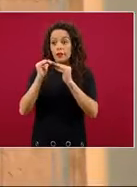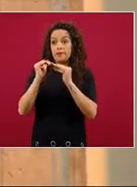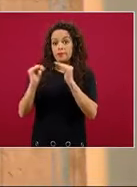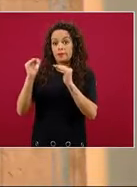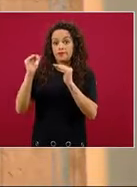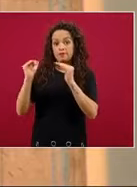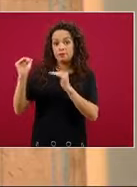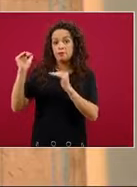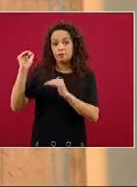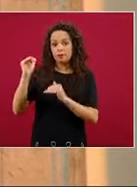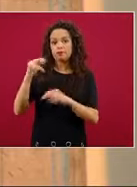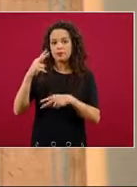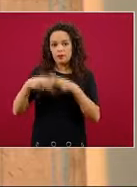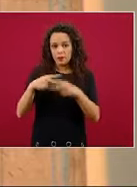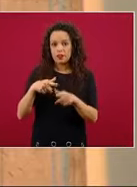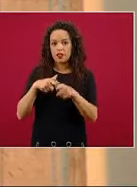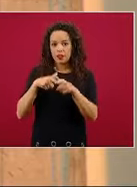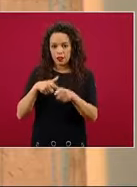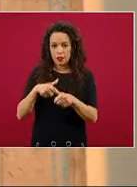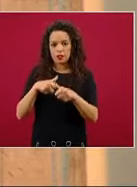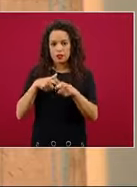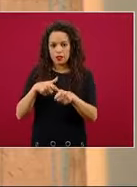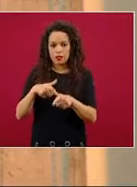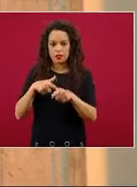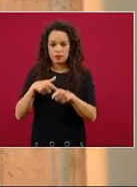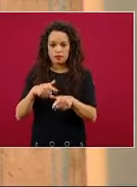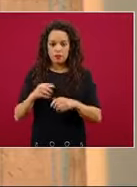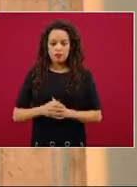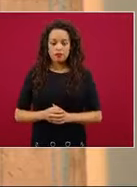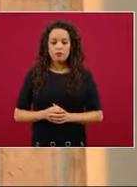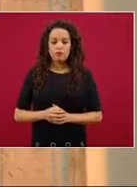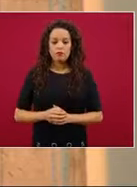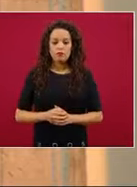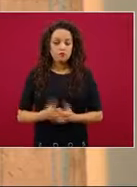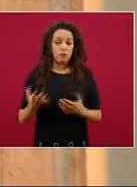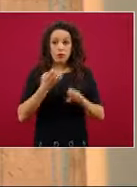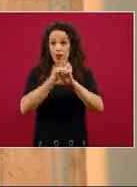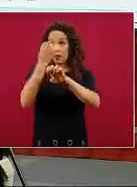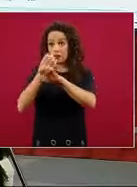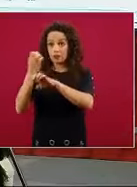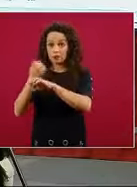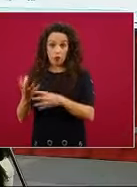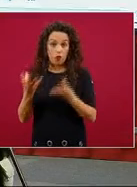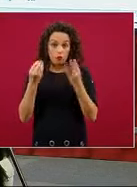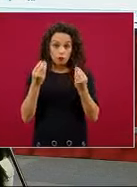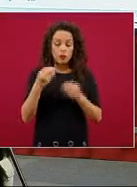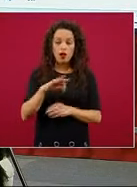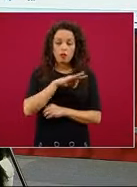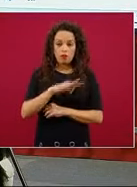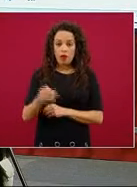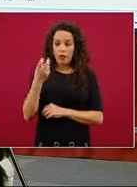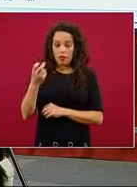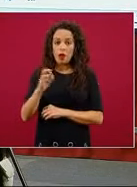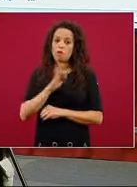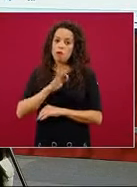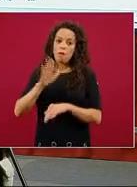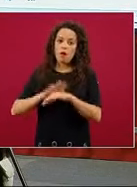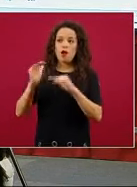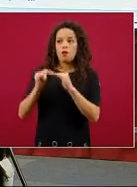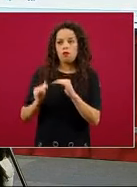ido paulatino, pues existe, como para muchos estados, la probabilidad de que ese riesgo se